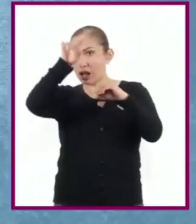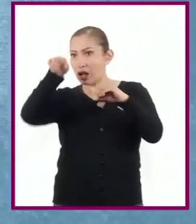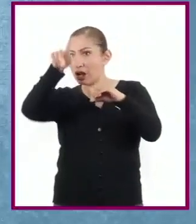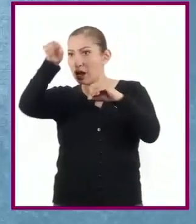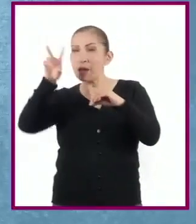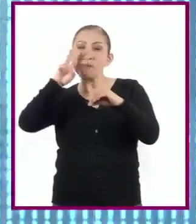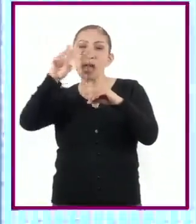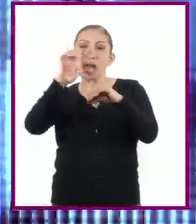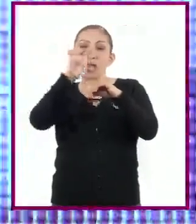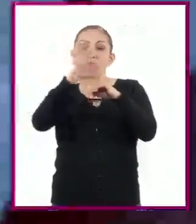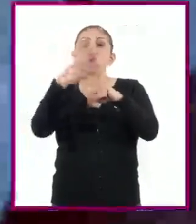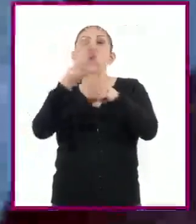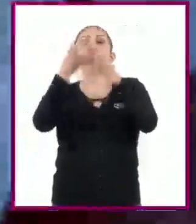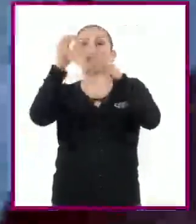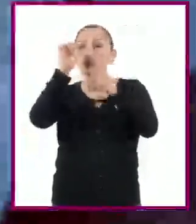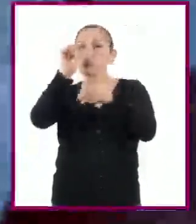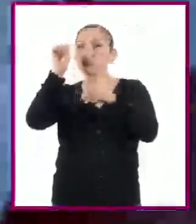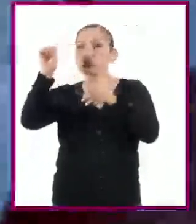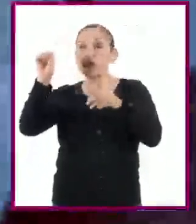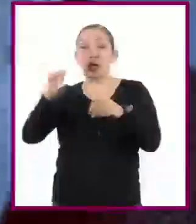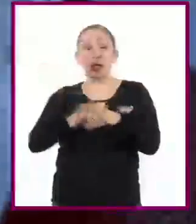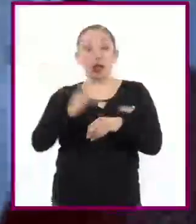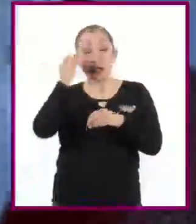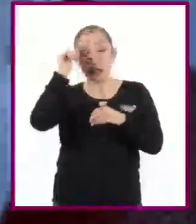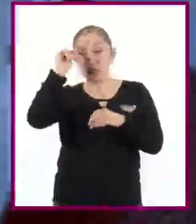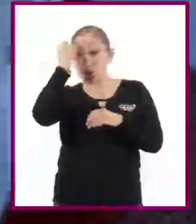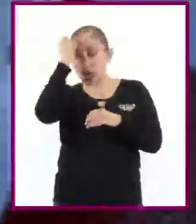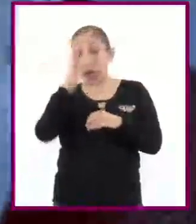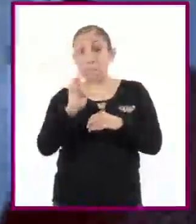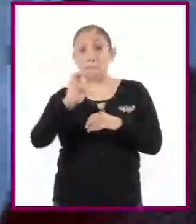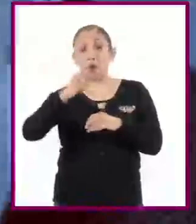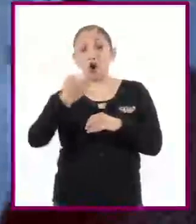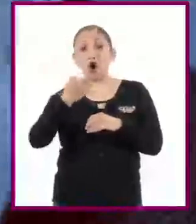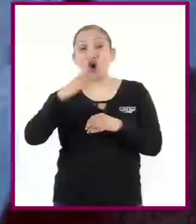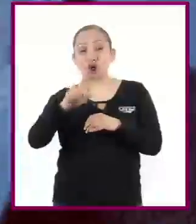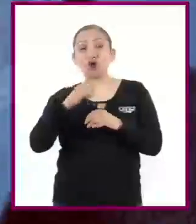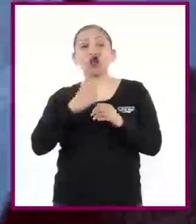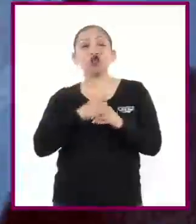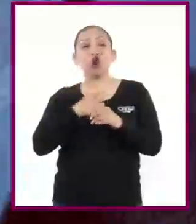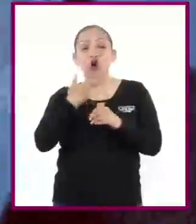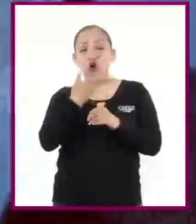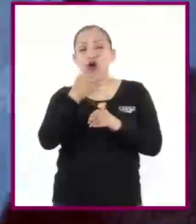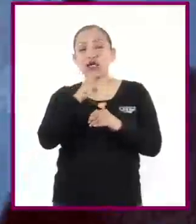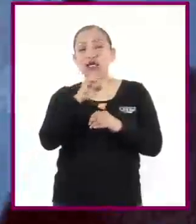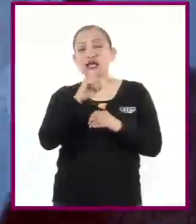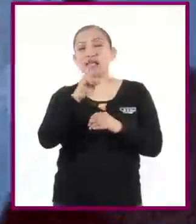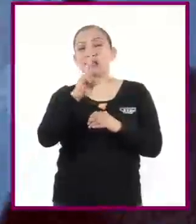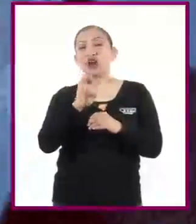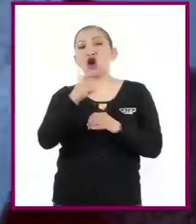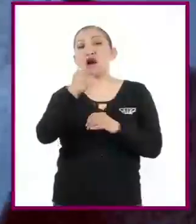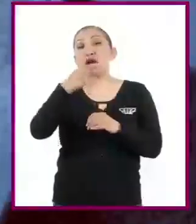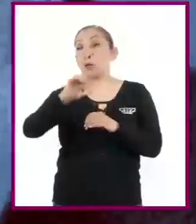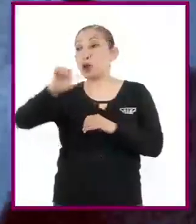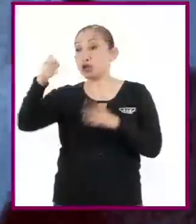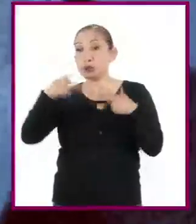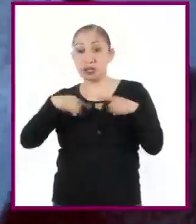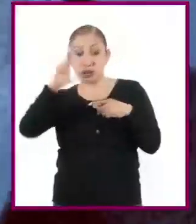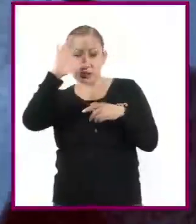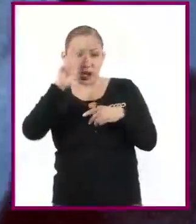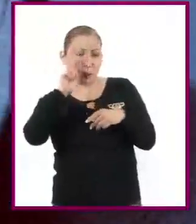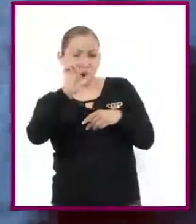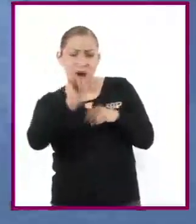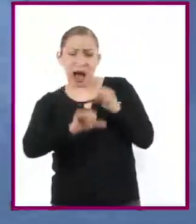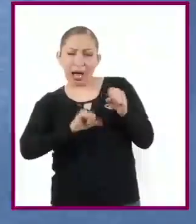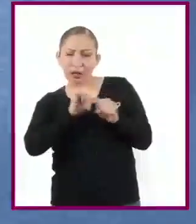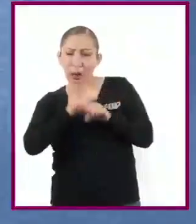determinado número de electrones. La teoría de Bohr se ocupó solamente del átomo de hidrógeno, pero otros científicos utilizaron átomos con